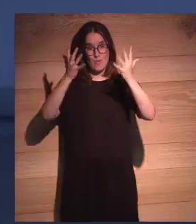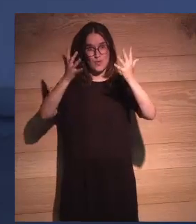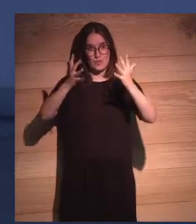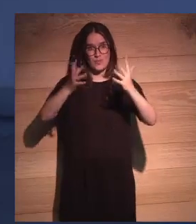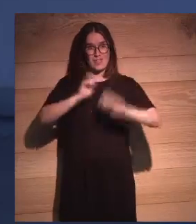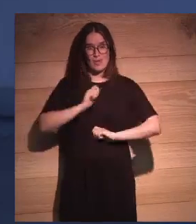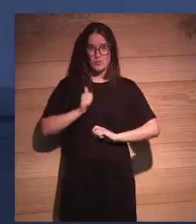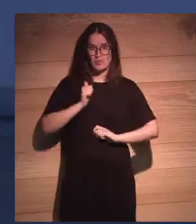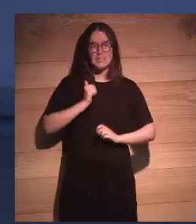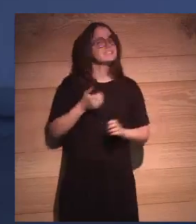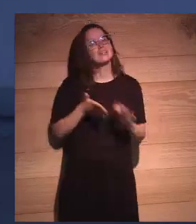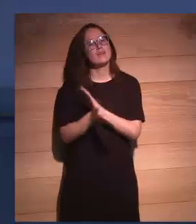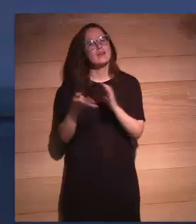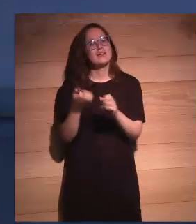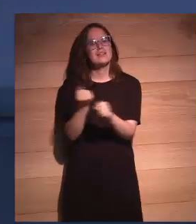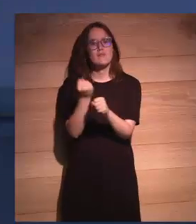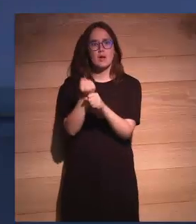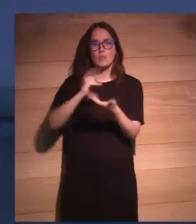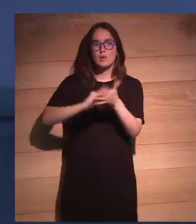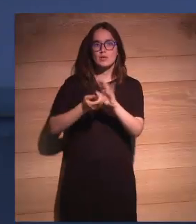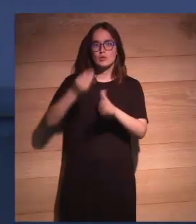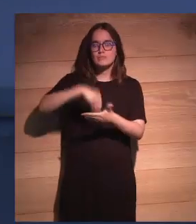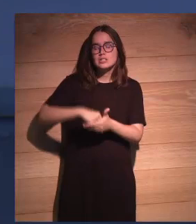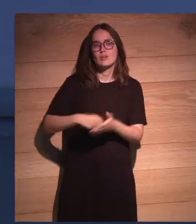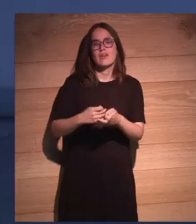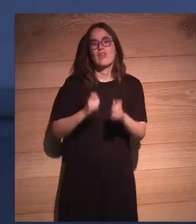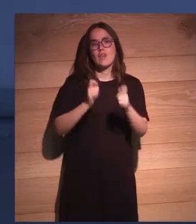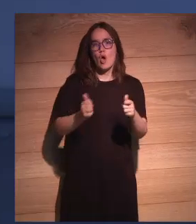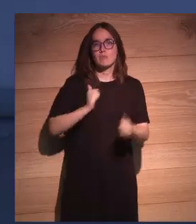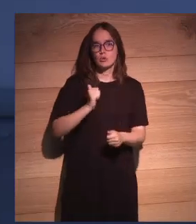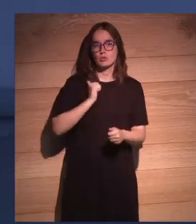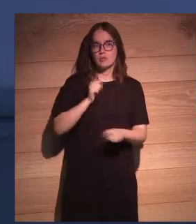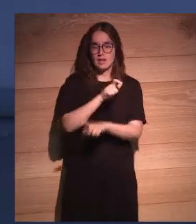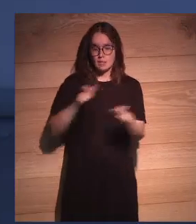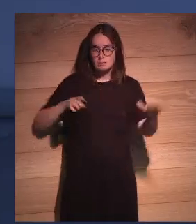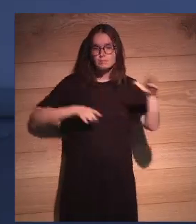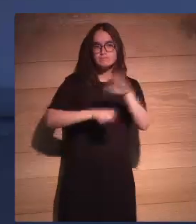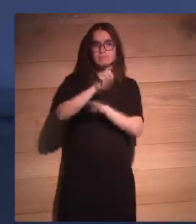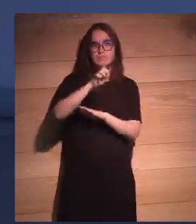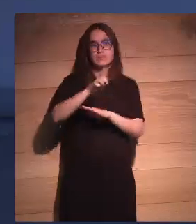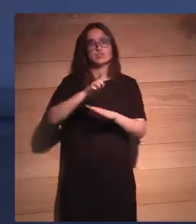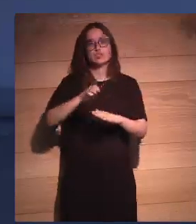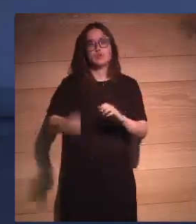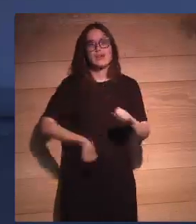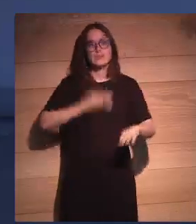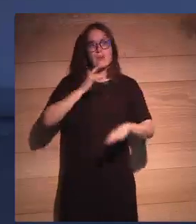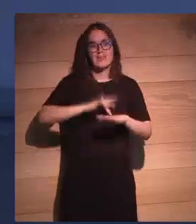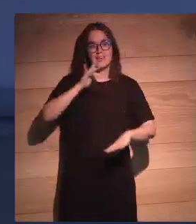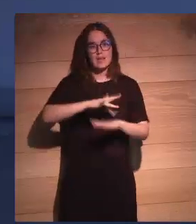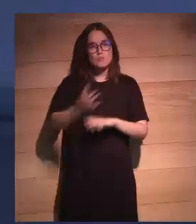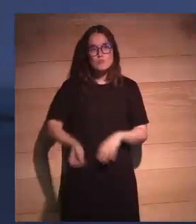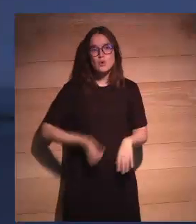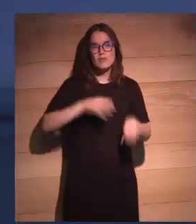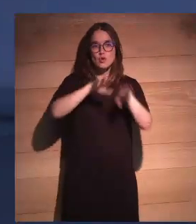significa que trabajamos en proyectos que mejoran las oportunidades de las personas desarrollando proyectos con alma digital, con